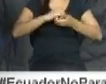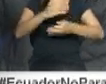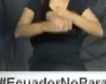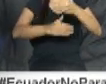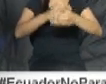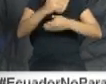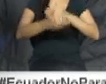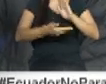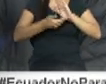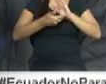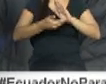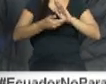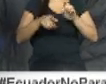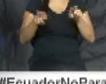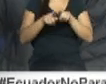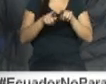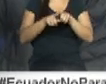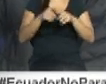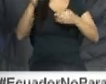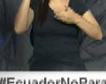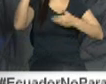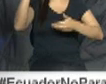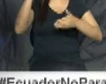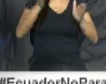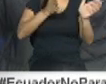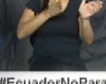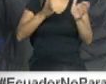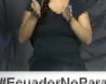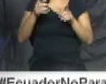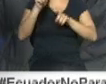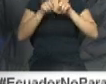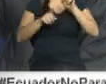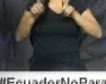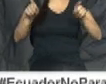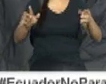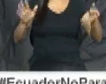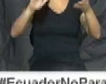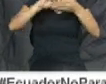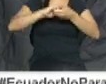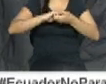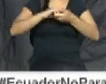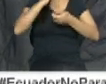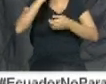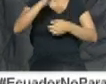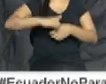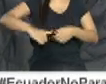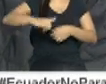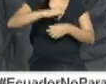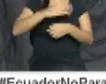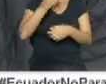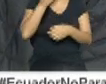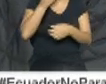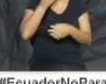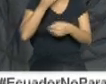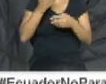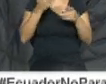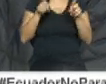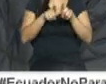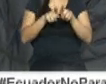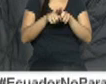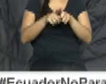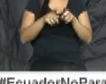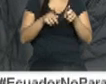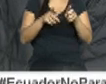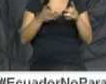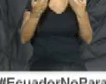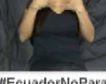modelo, digamos, político que ha abogado por la consolidación de la democracia como modelo político, articulado a